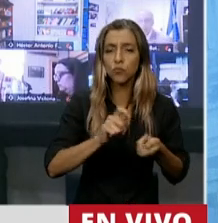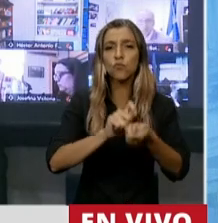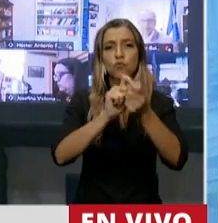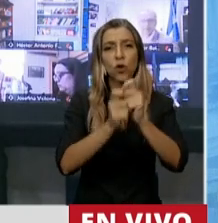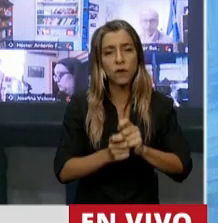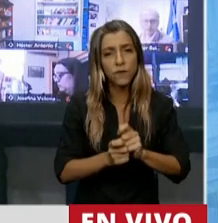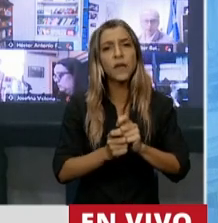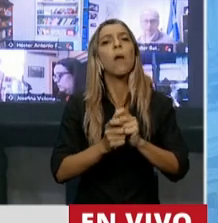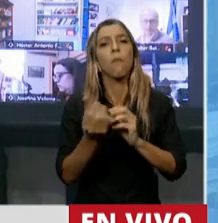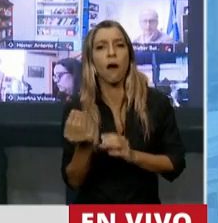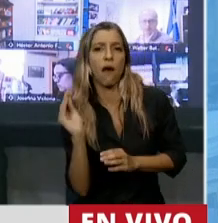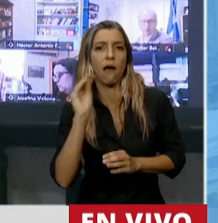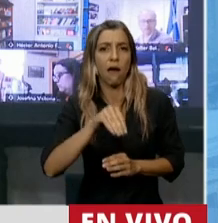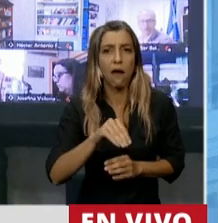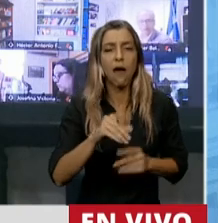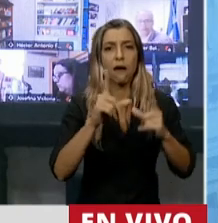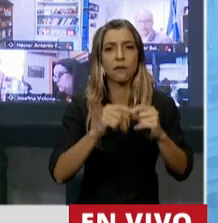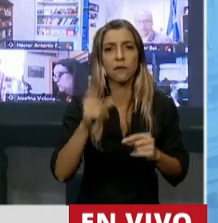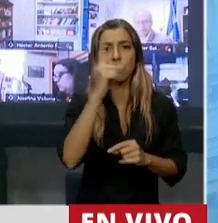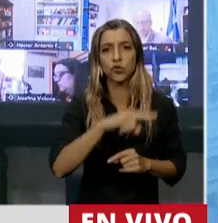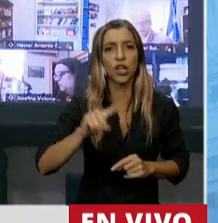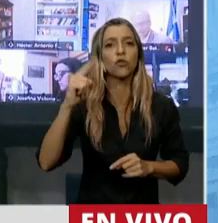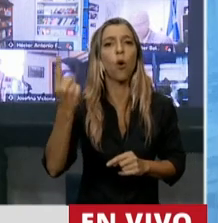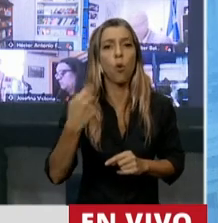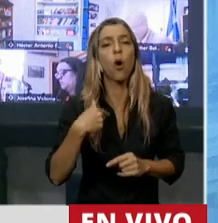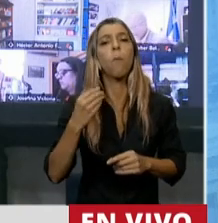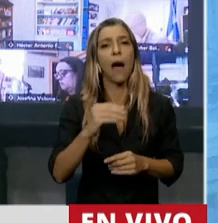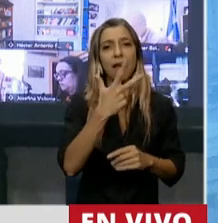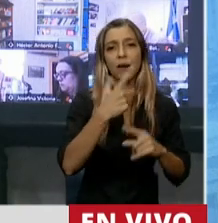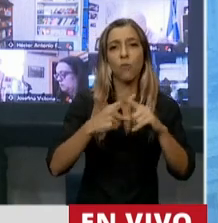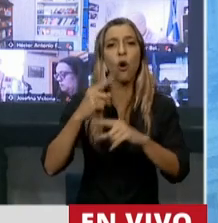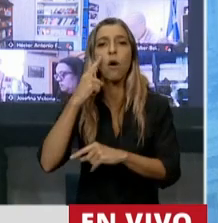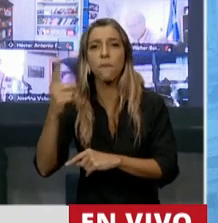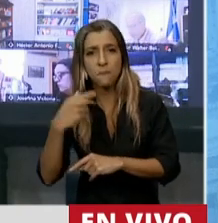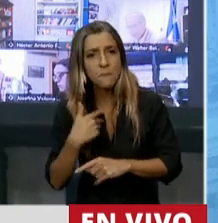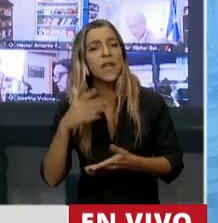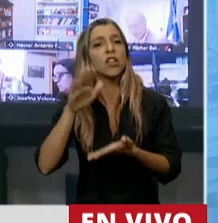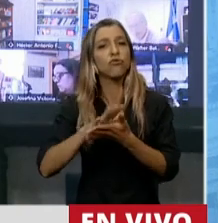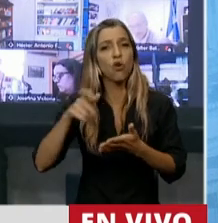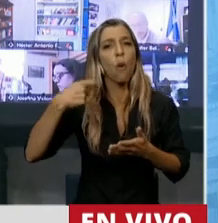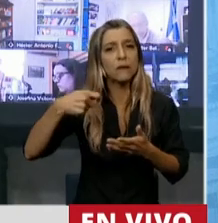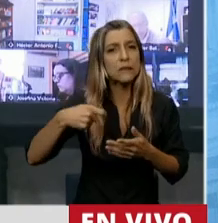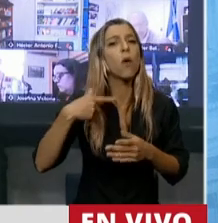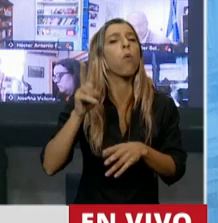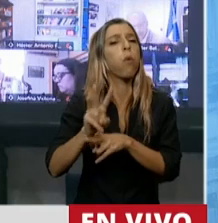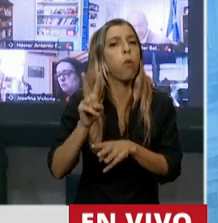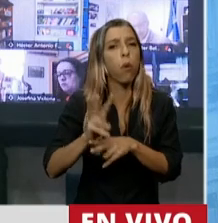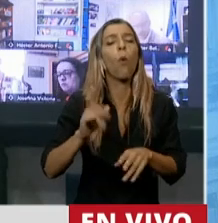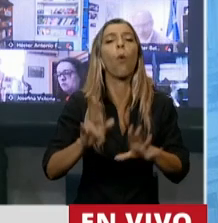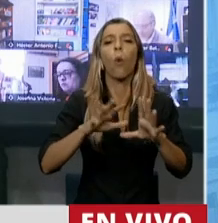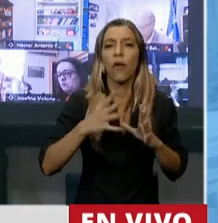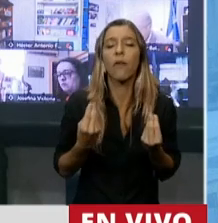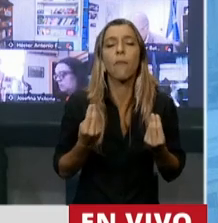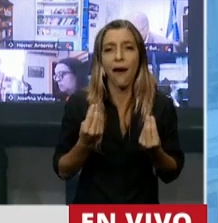el artículo 101, que incorpora el 3x1000 de las primas de seguro para financiar el